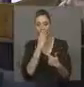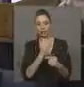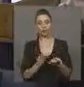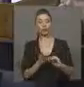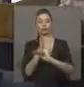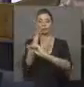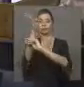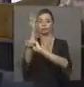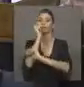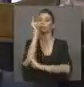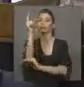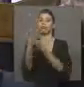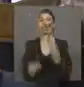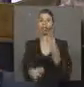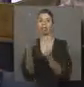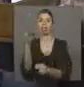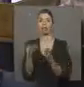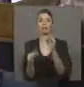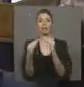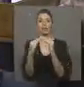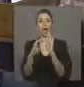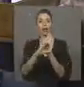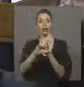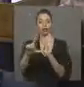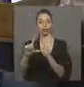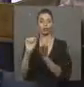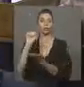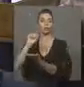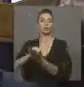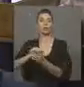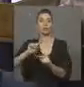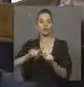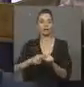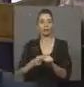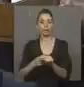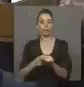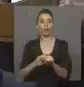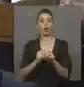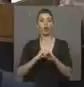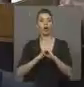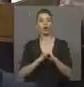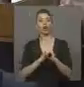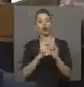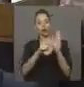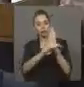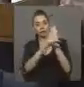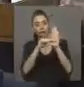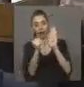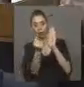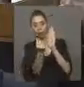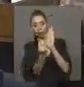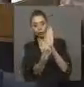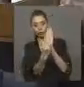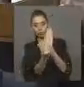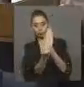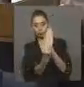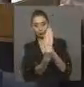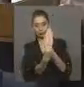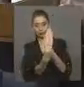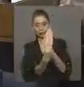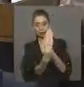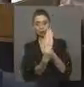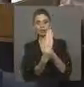Tribunal Constitucional a alegar una vez más en contra de la glosa que permite